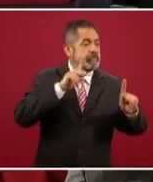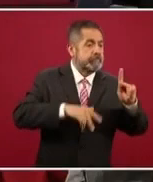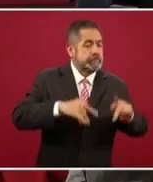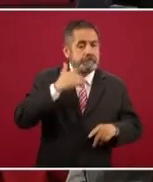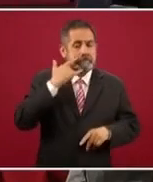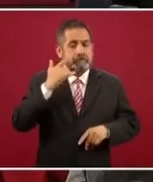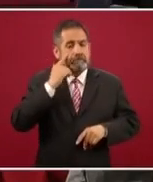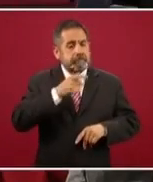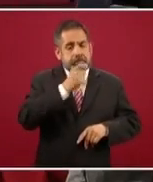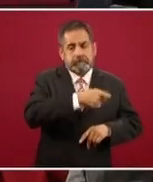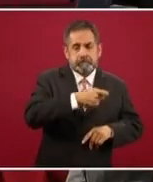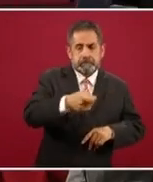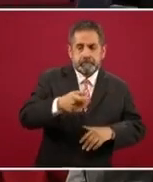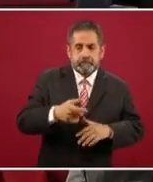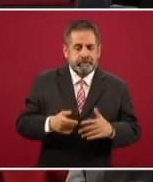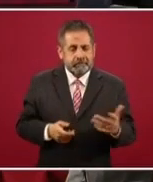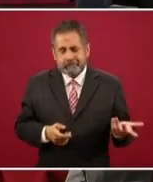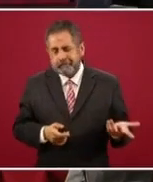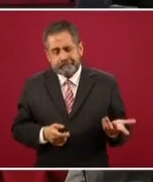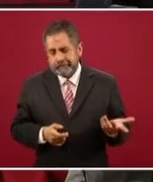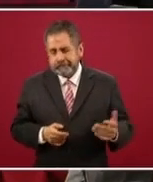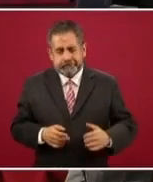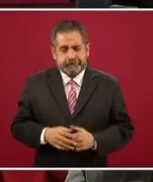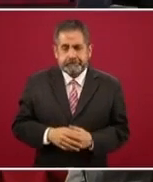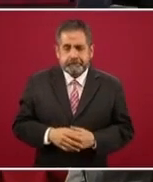porque esta es una vacuna